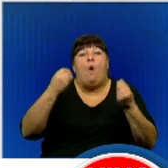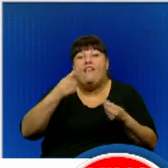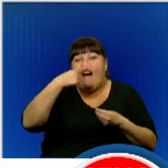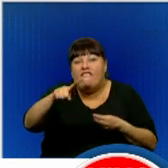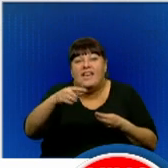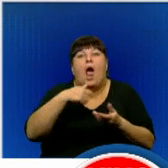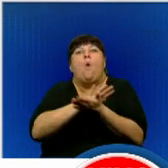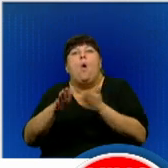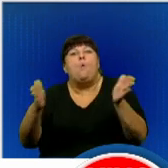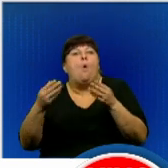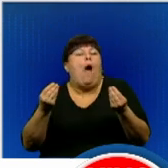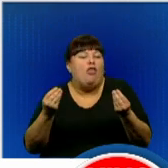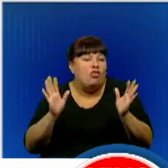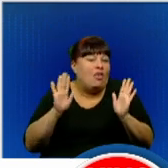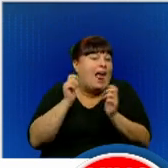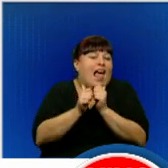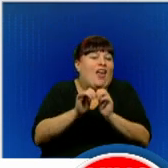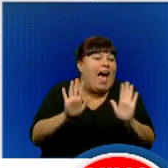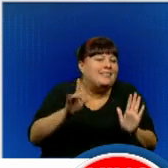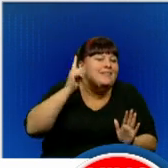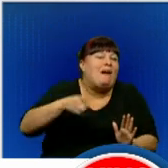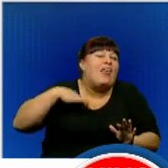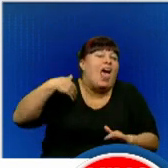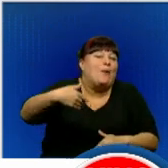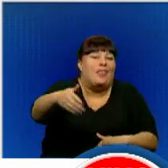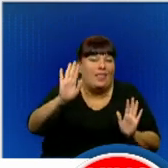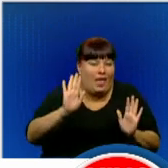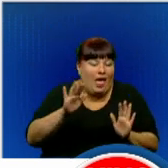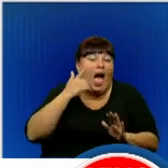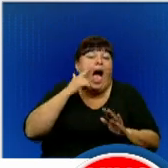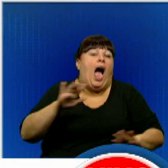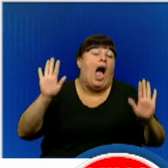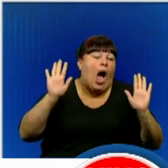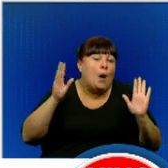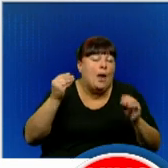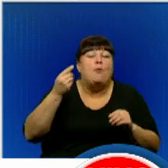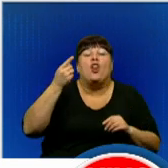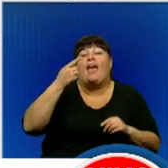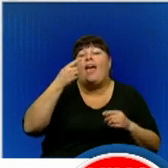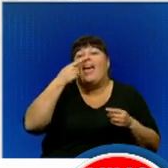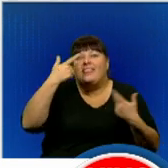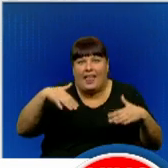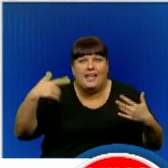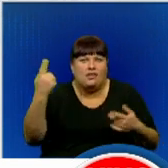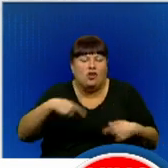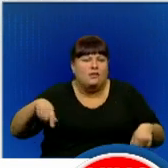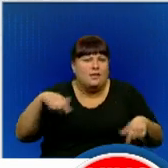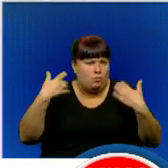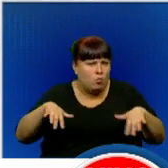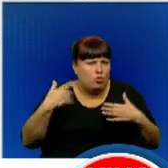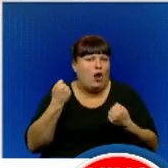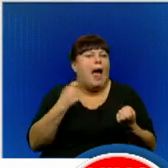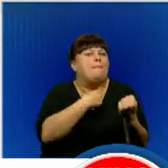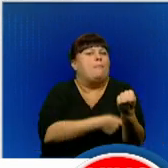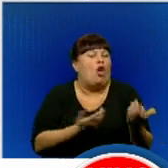y cuánto de nuevo es la historia lo dirá la vida habrá que ver porque los intereses en juego son muy grandes son muy